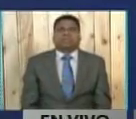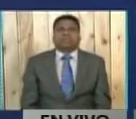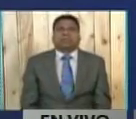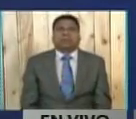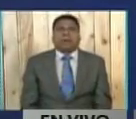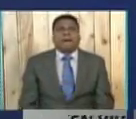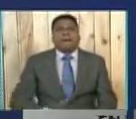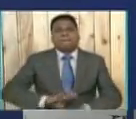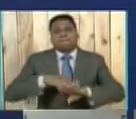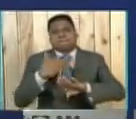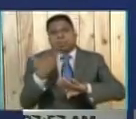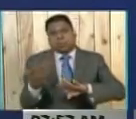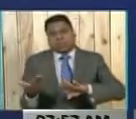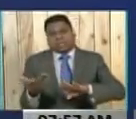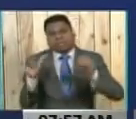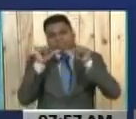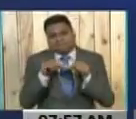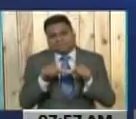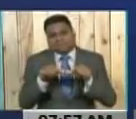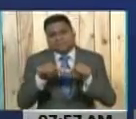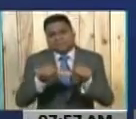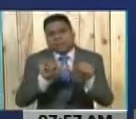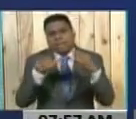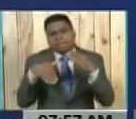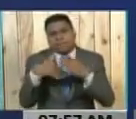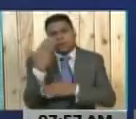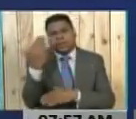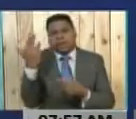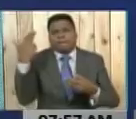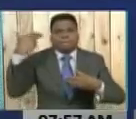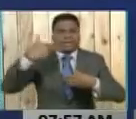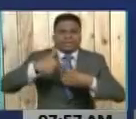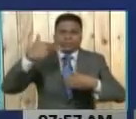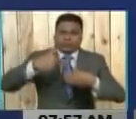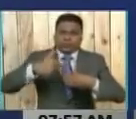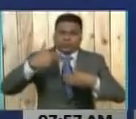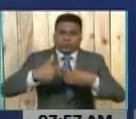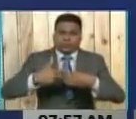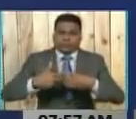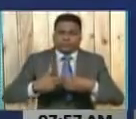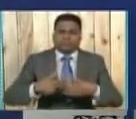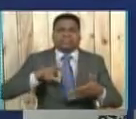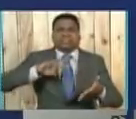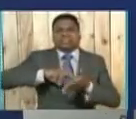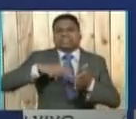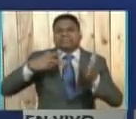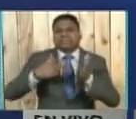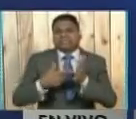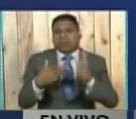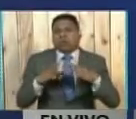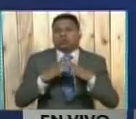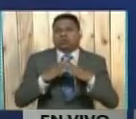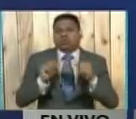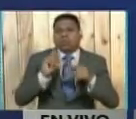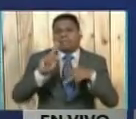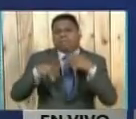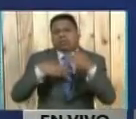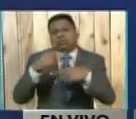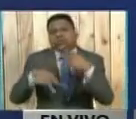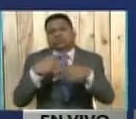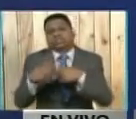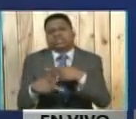la implantación del modelo petrolero implicó un proceso de instalación de